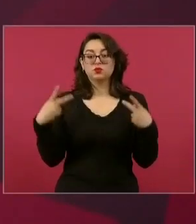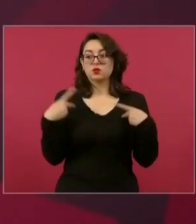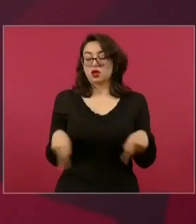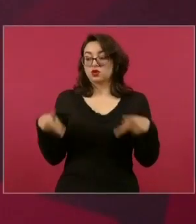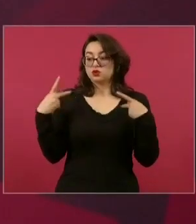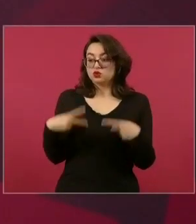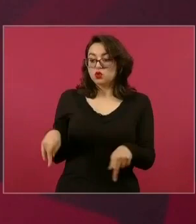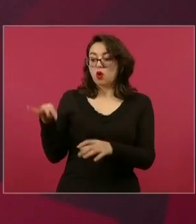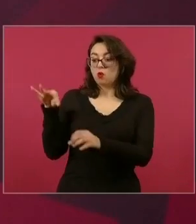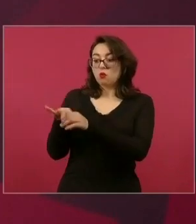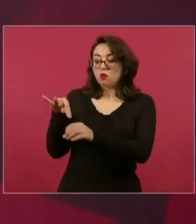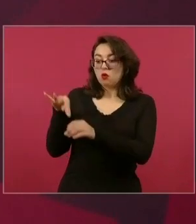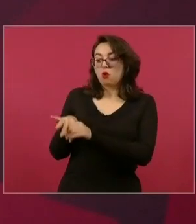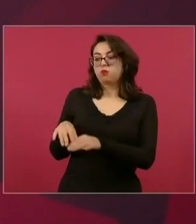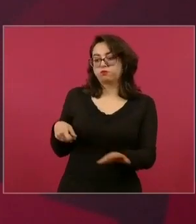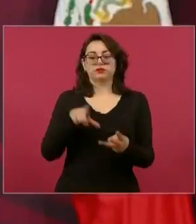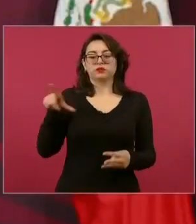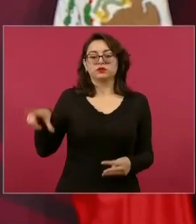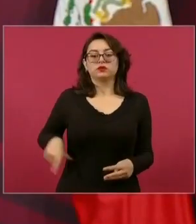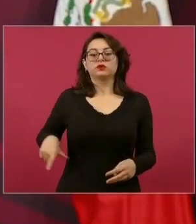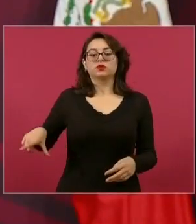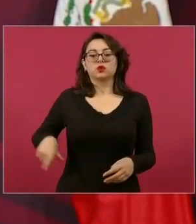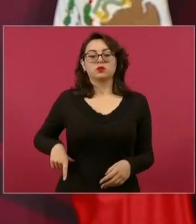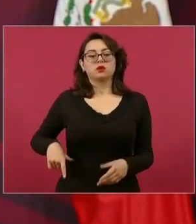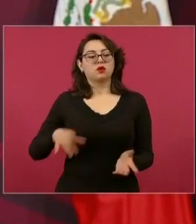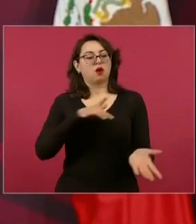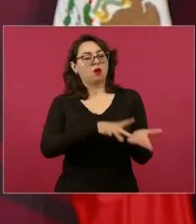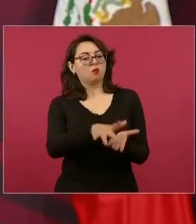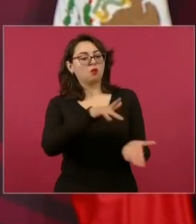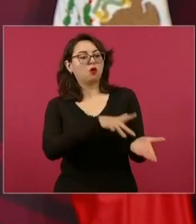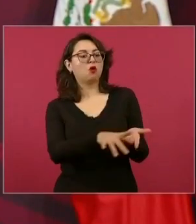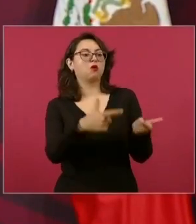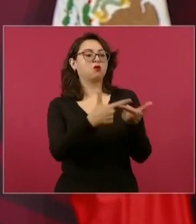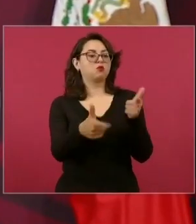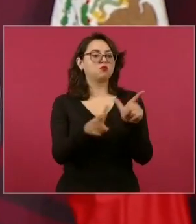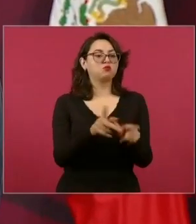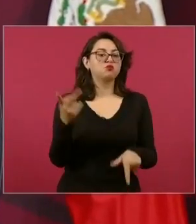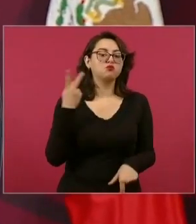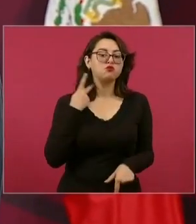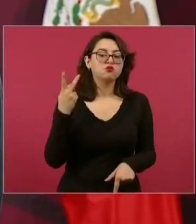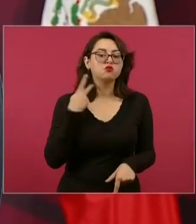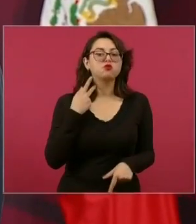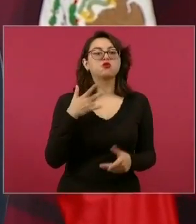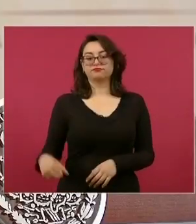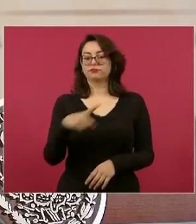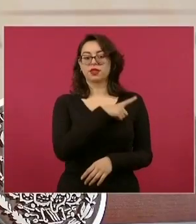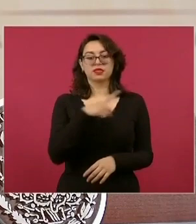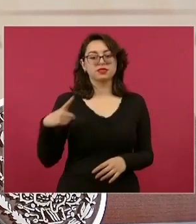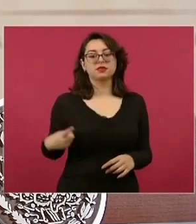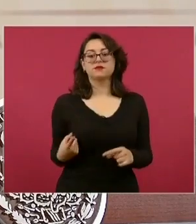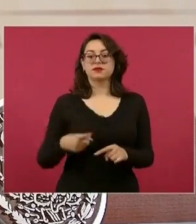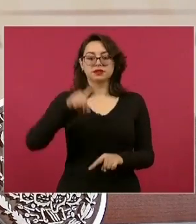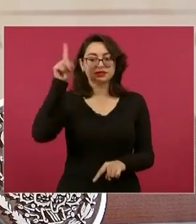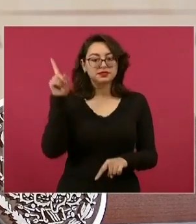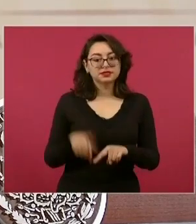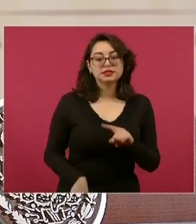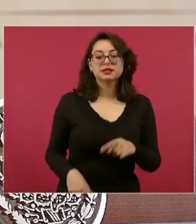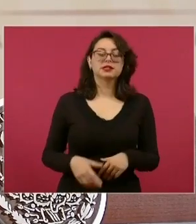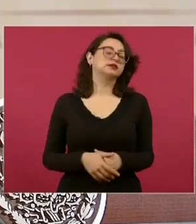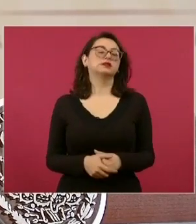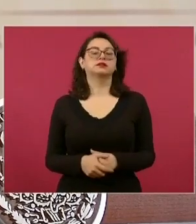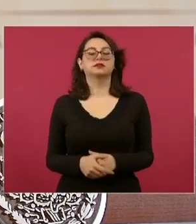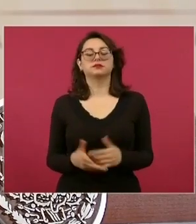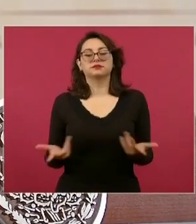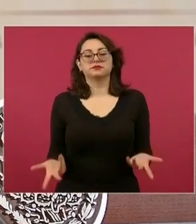del candidato de morena y sus aliados para contender en la elección presidencial del próximo año aseguró que se va a quedar esperando